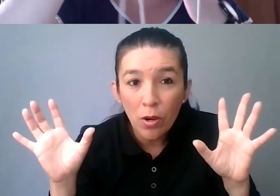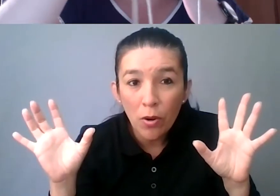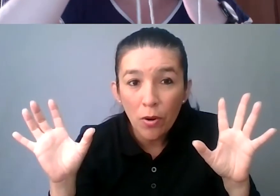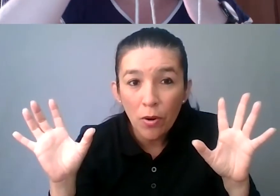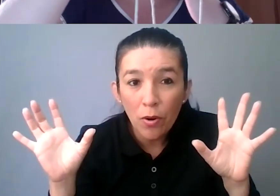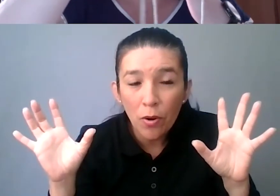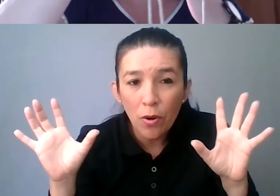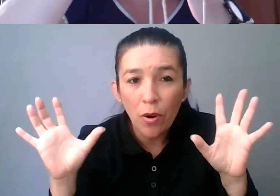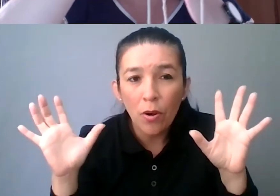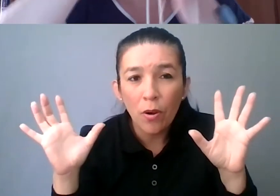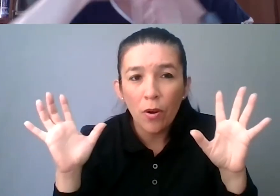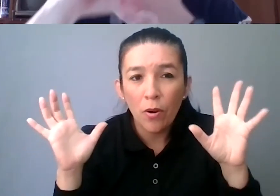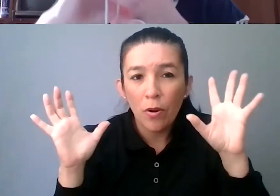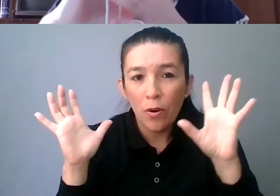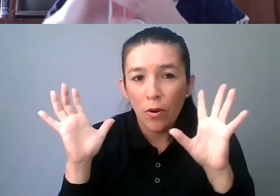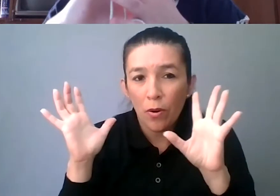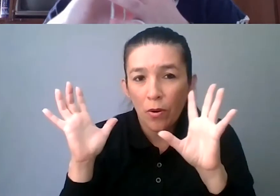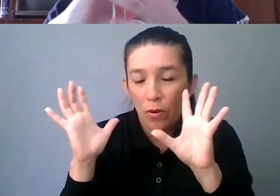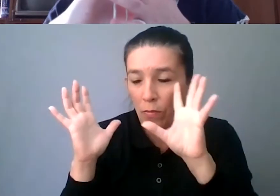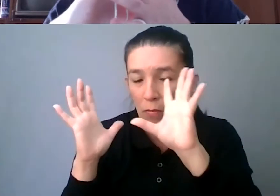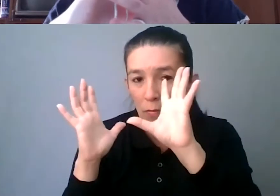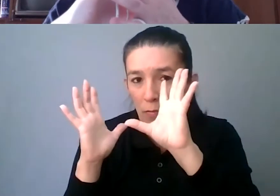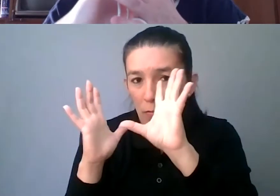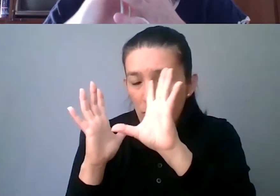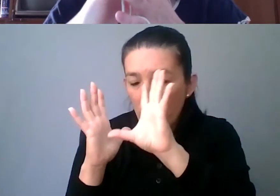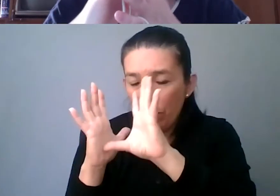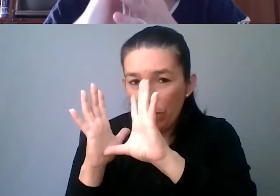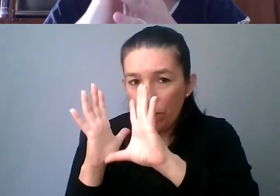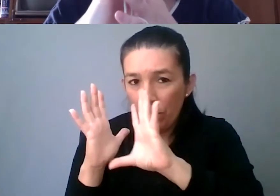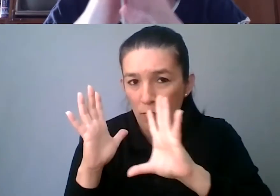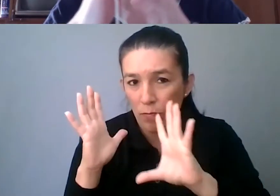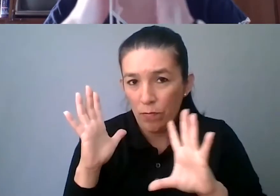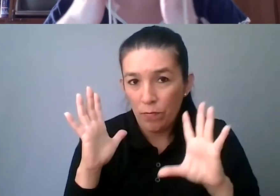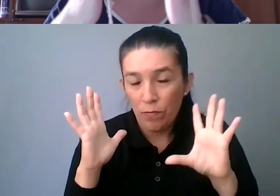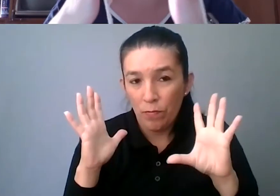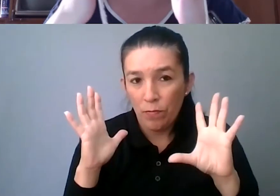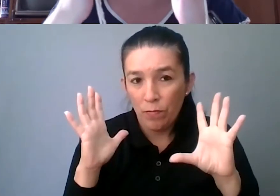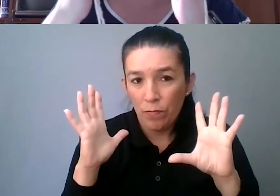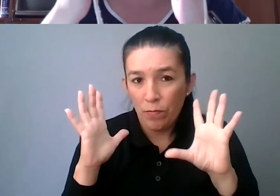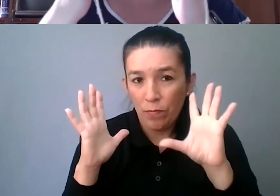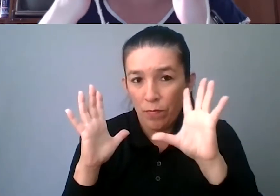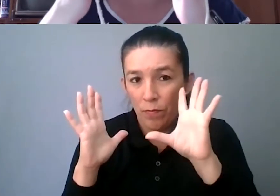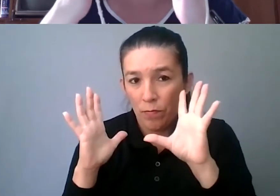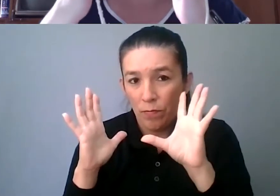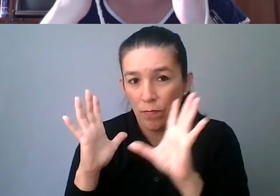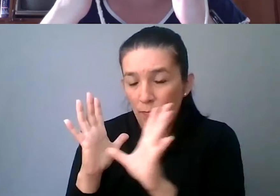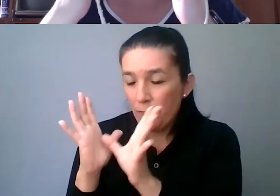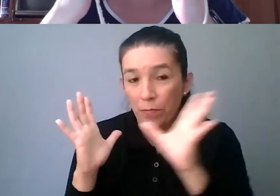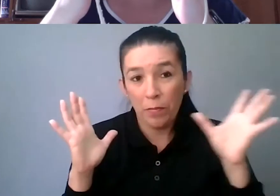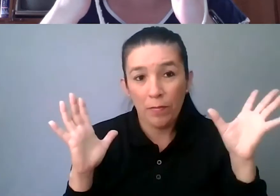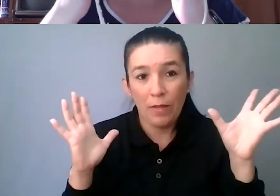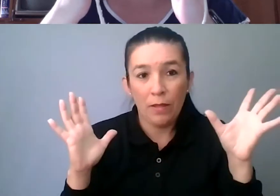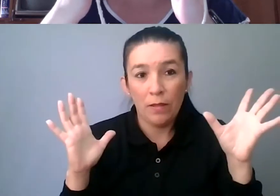mira. Con el pulgar tomo las dos palmares y el pulgar me apunta a mí. ¡Puin!